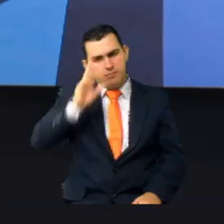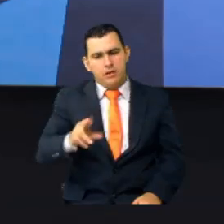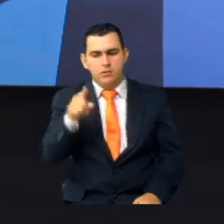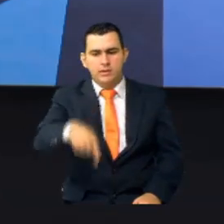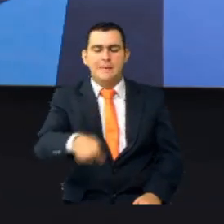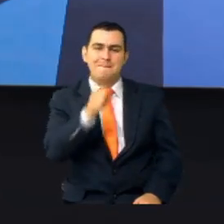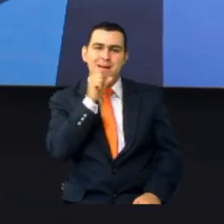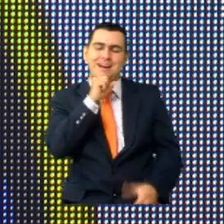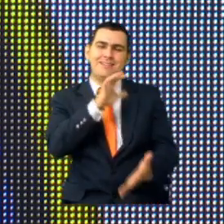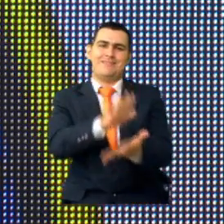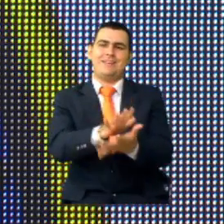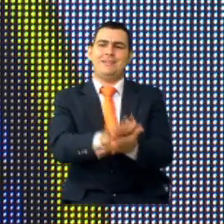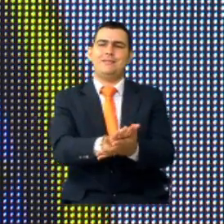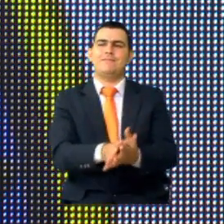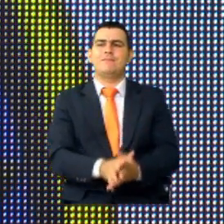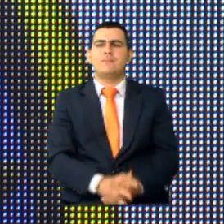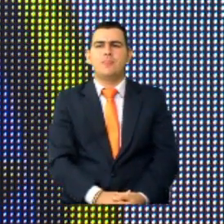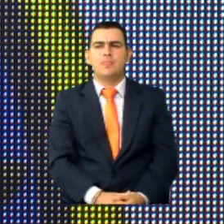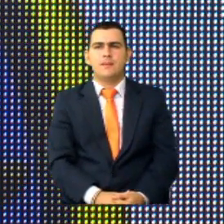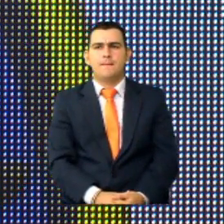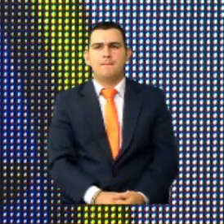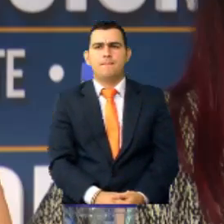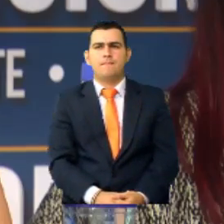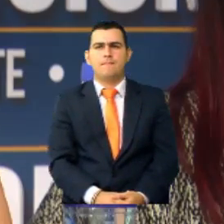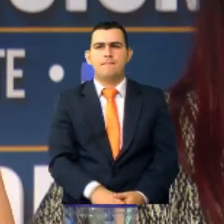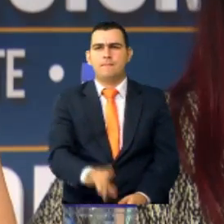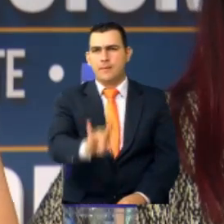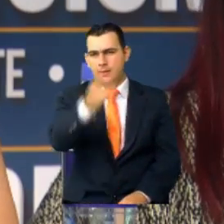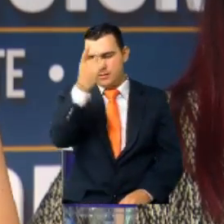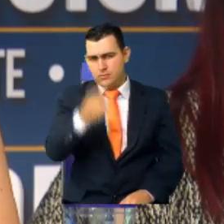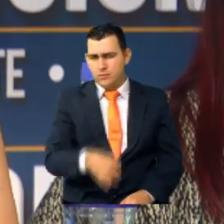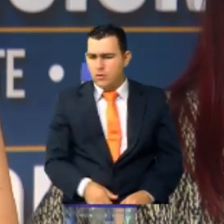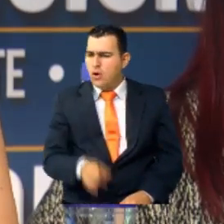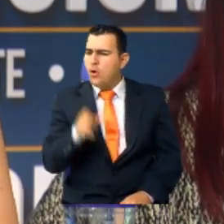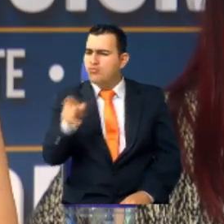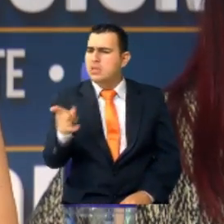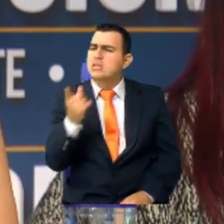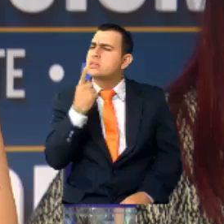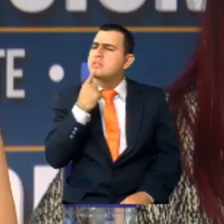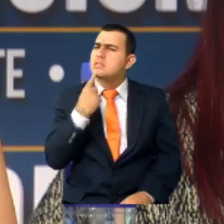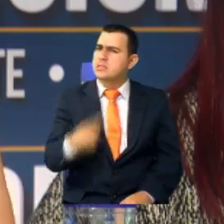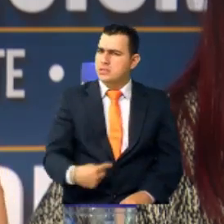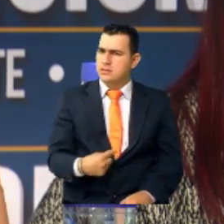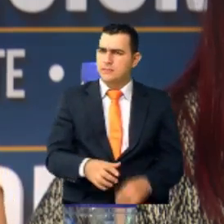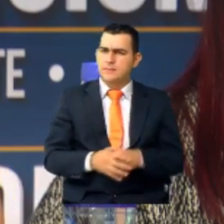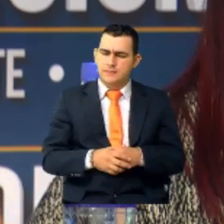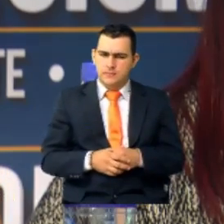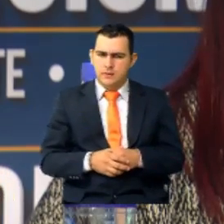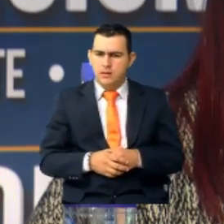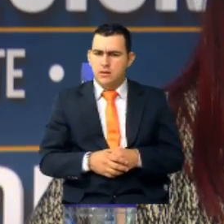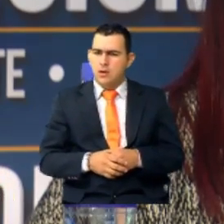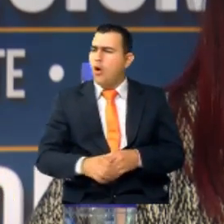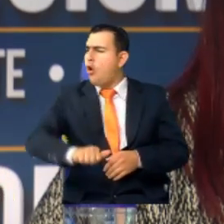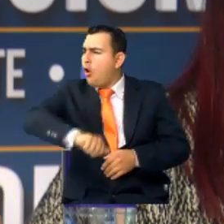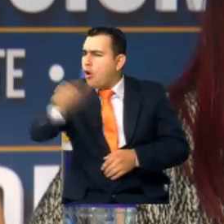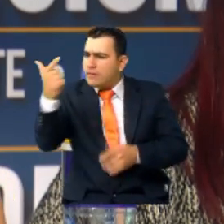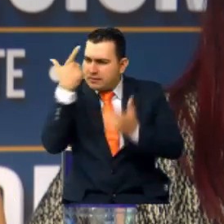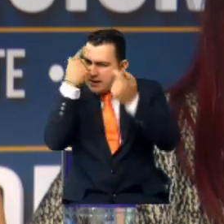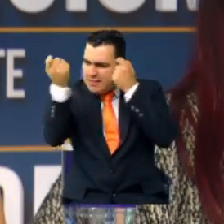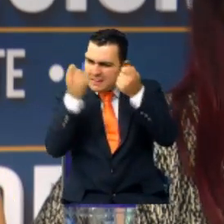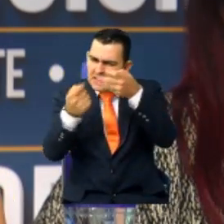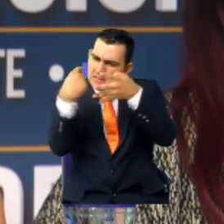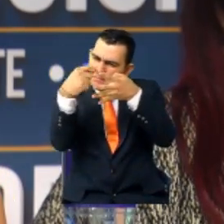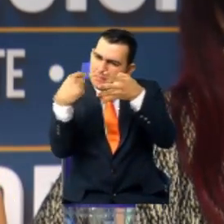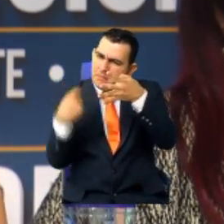una tranquilidad. Yani, ¿tiene contrapregunta? Gracias, usted acaba de mencionar que hay otras estrategias. ¿Cuáles serían esas